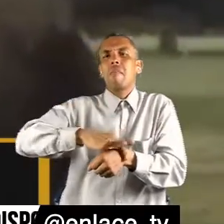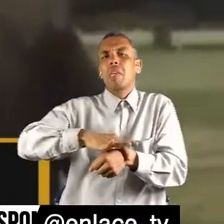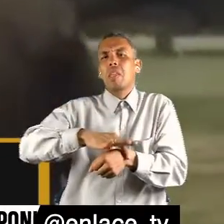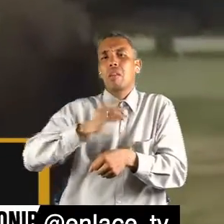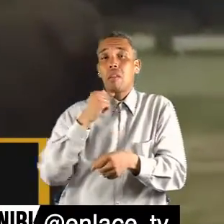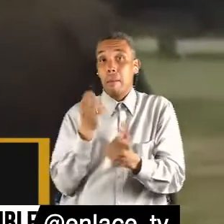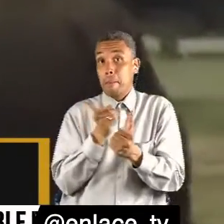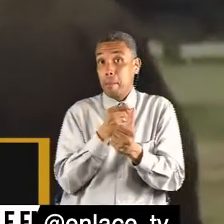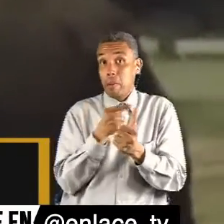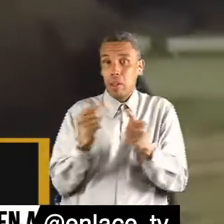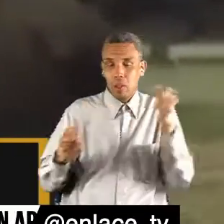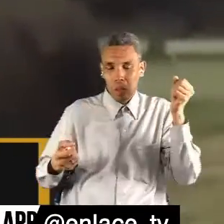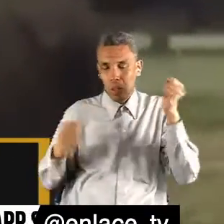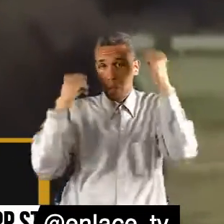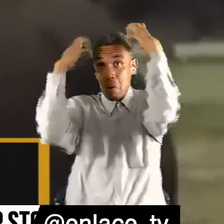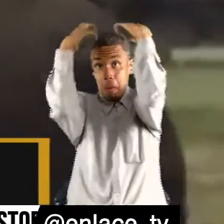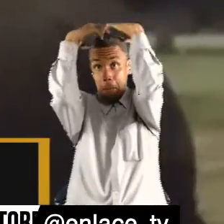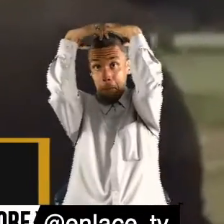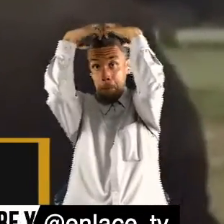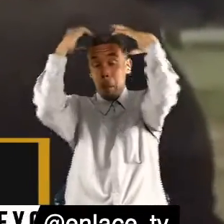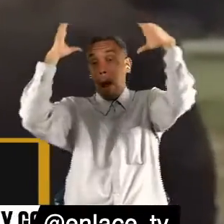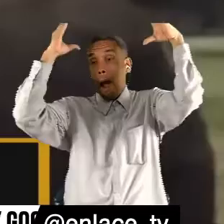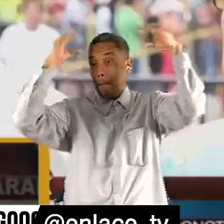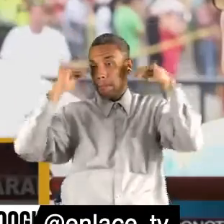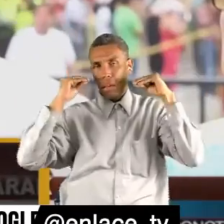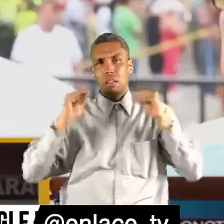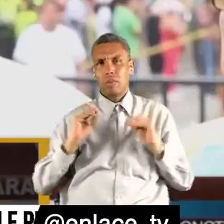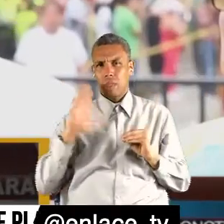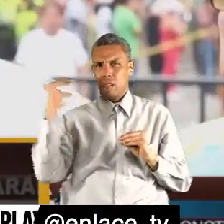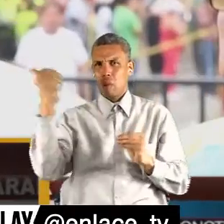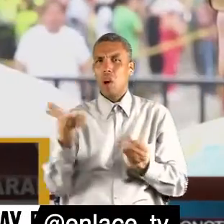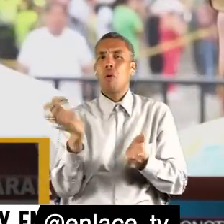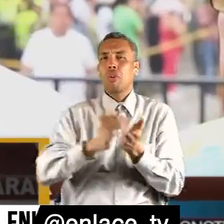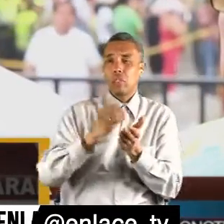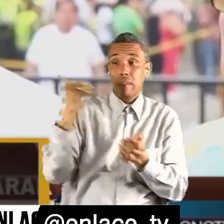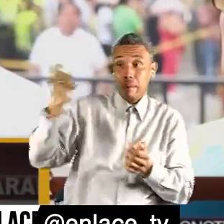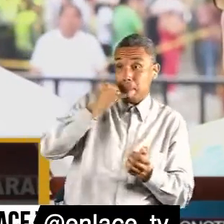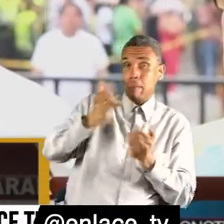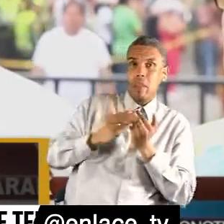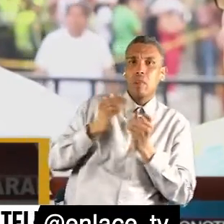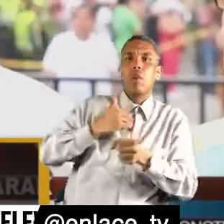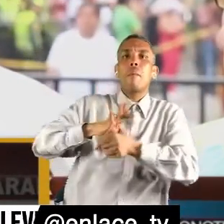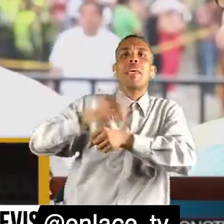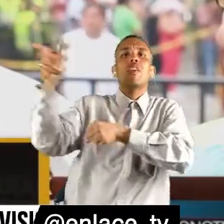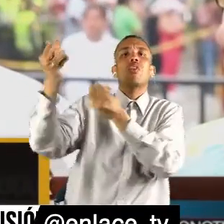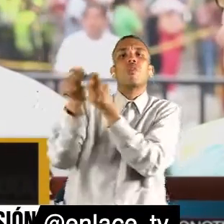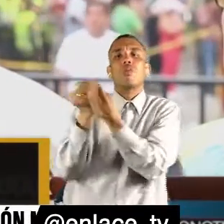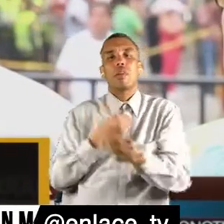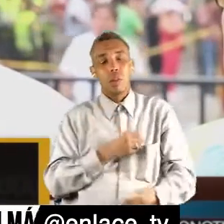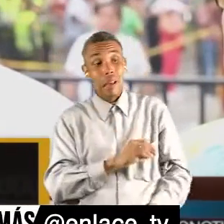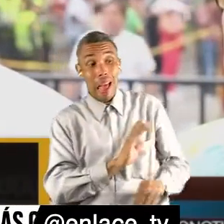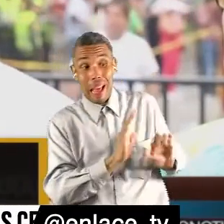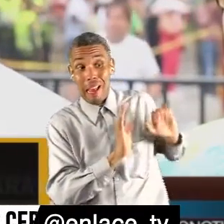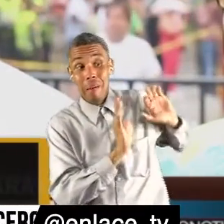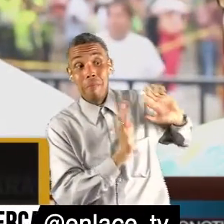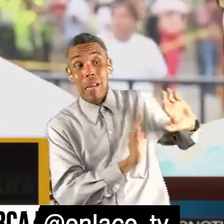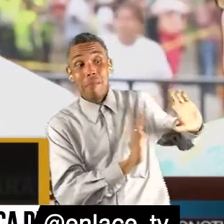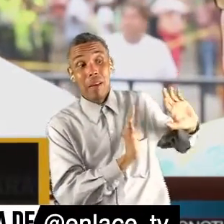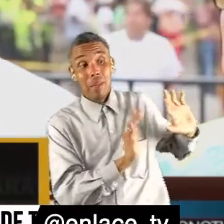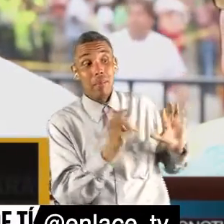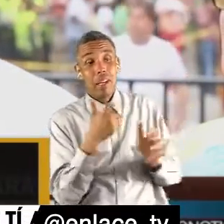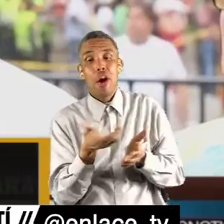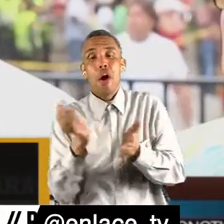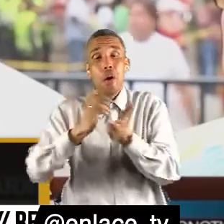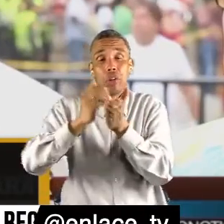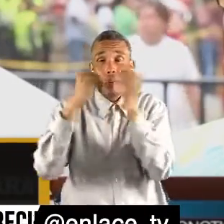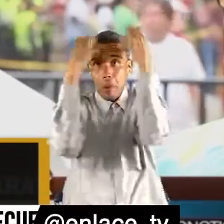esto pues nos vuelve a aferrar a una esperanza, porque es un gran líder, es un joven muy activo del puerto petrolero, sin lugar a dudar a la renovación política